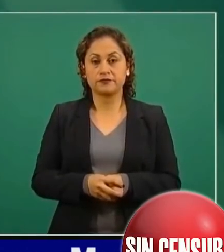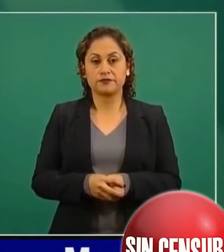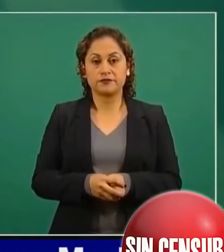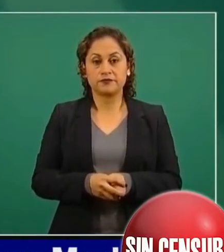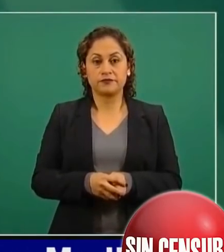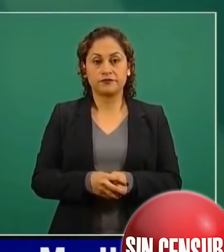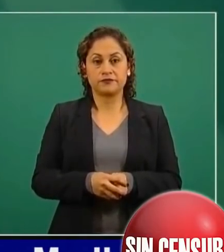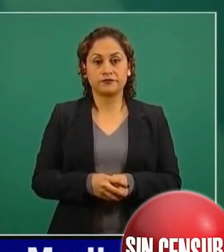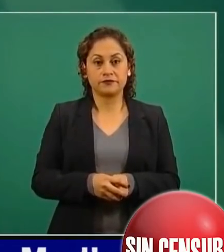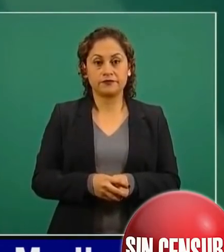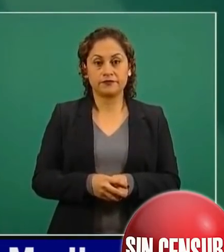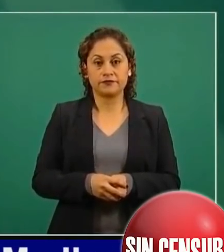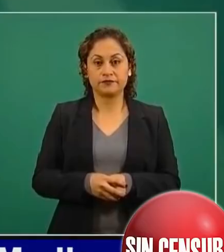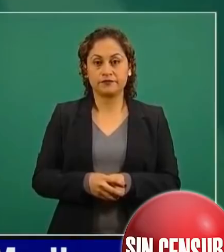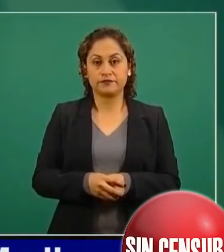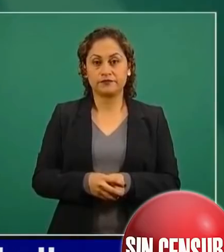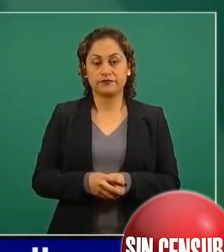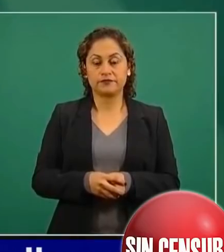mayoría de la gente,